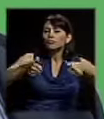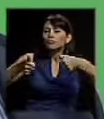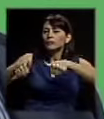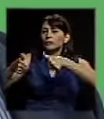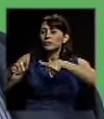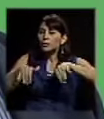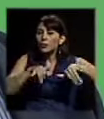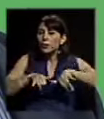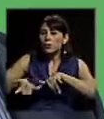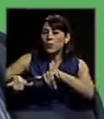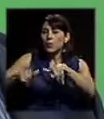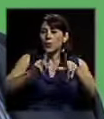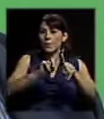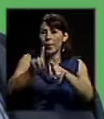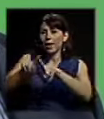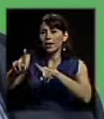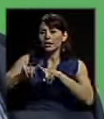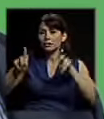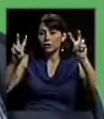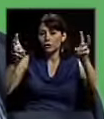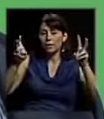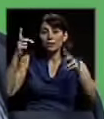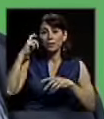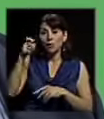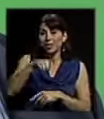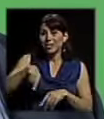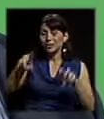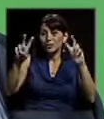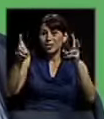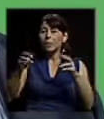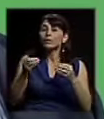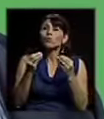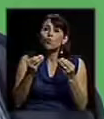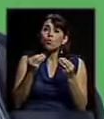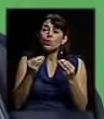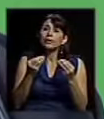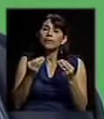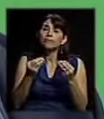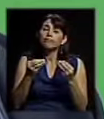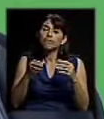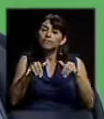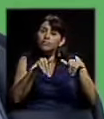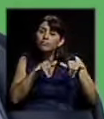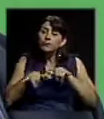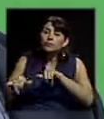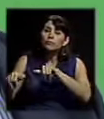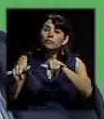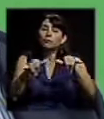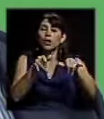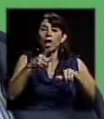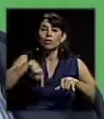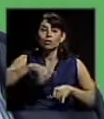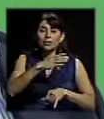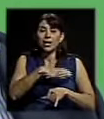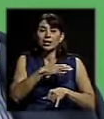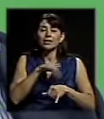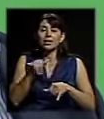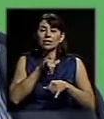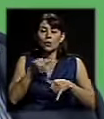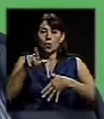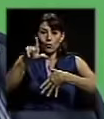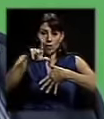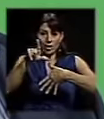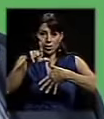temas porque son temas que son muy comunes a a nuestra particularidad como región Entonces nos